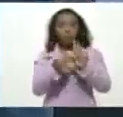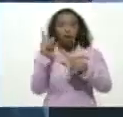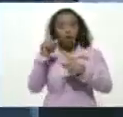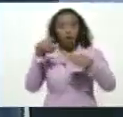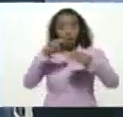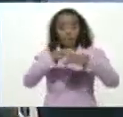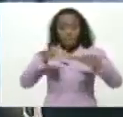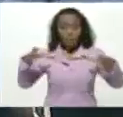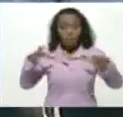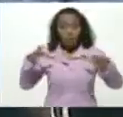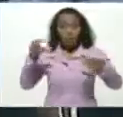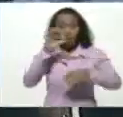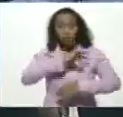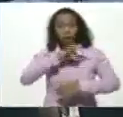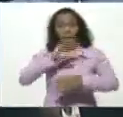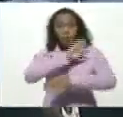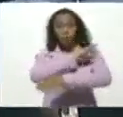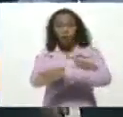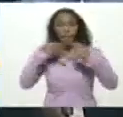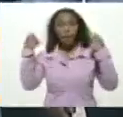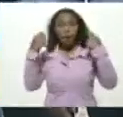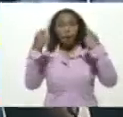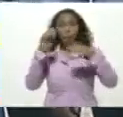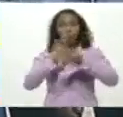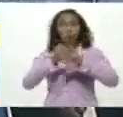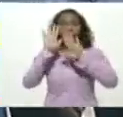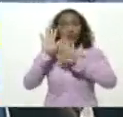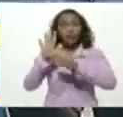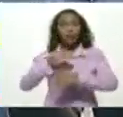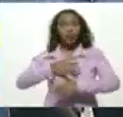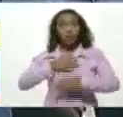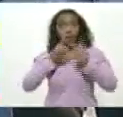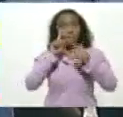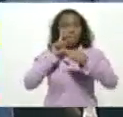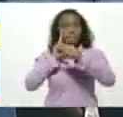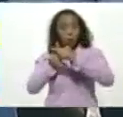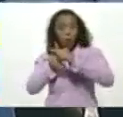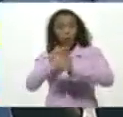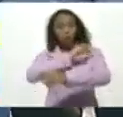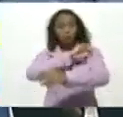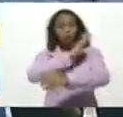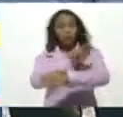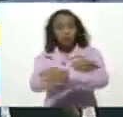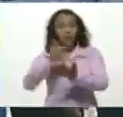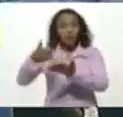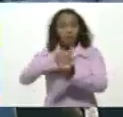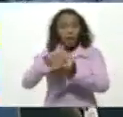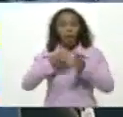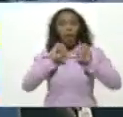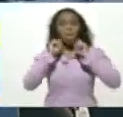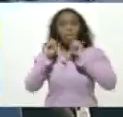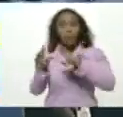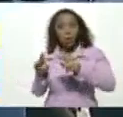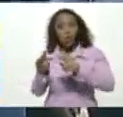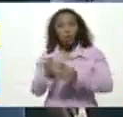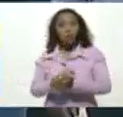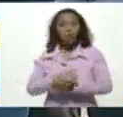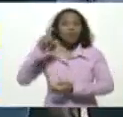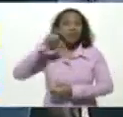la cartografía social del poder popular, porque así pueden identificar las fortalezas, las debilidades, las oportunidades y